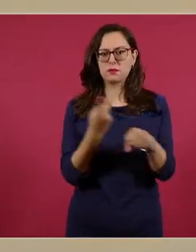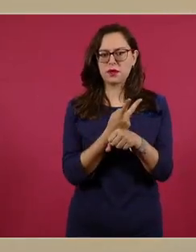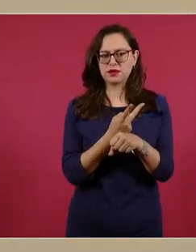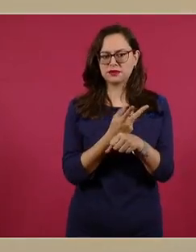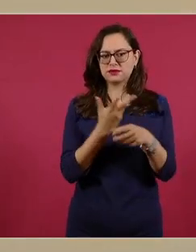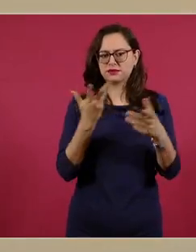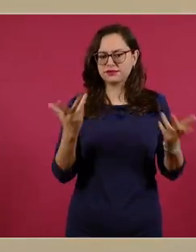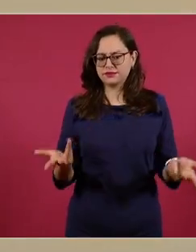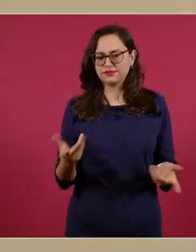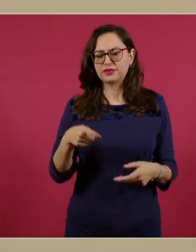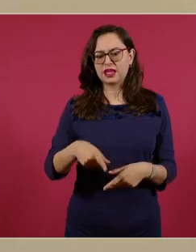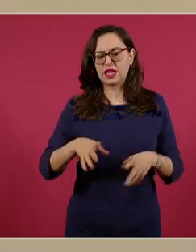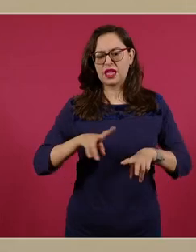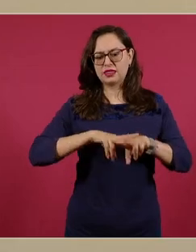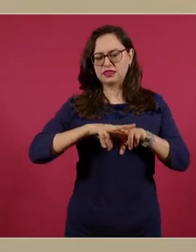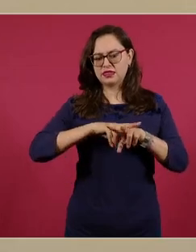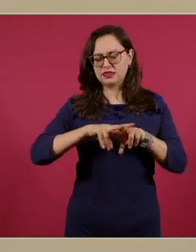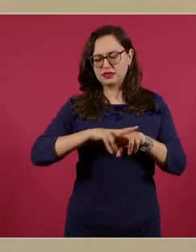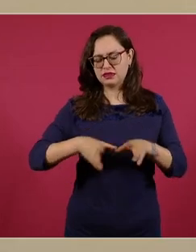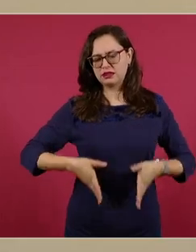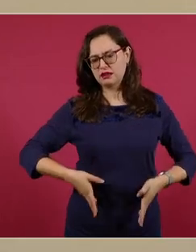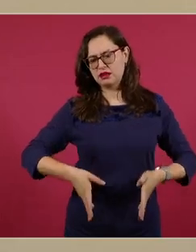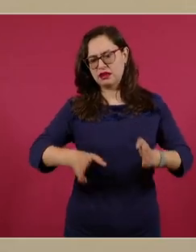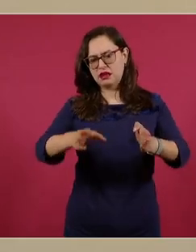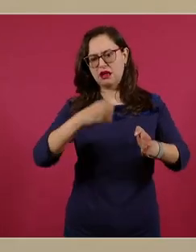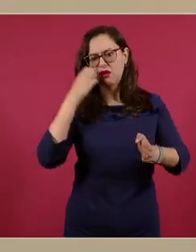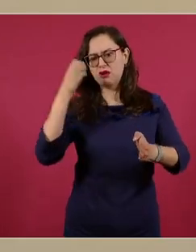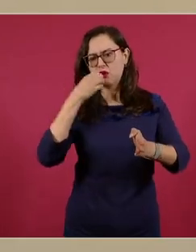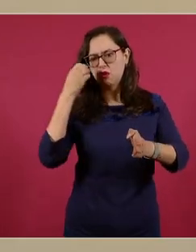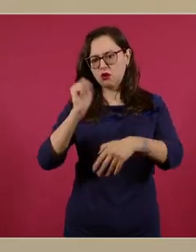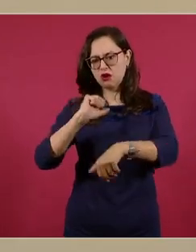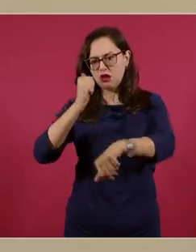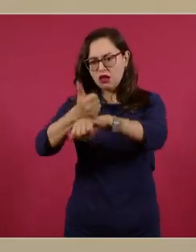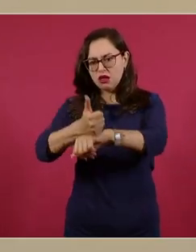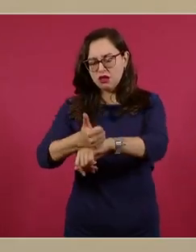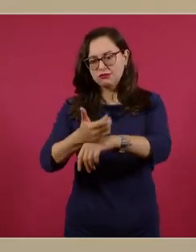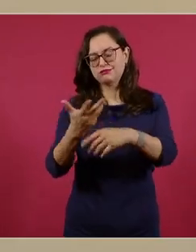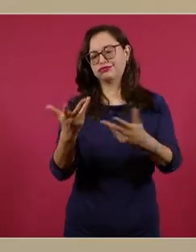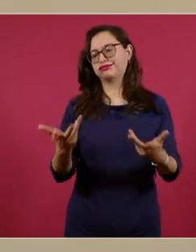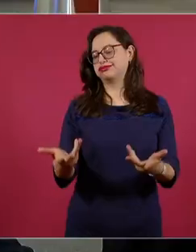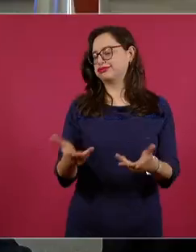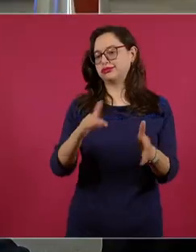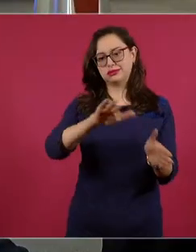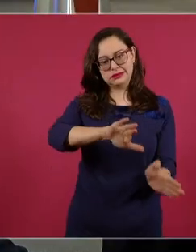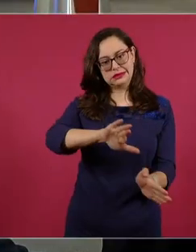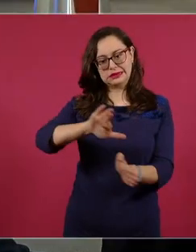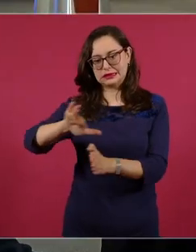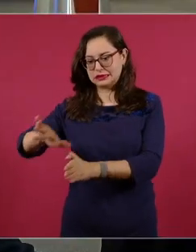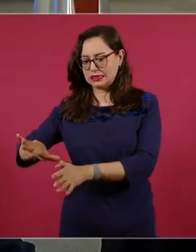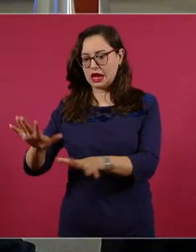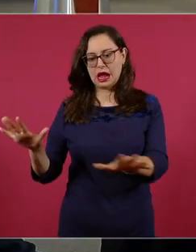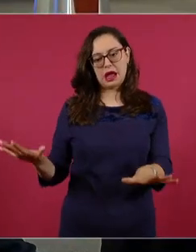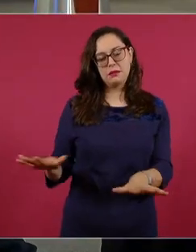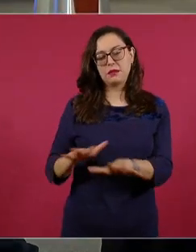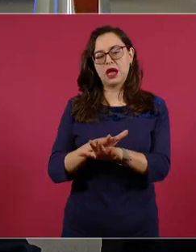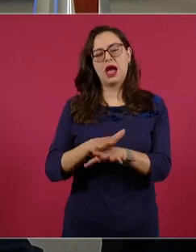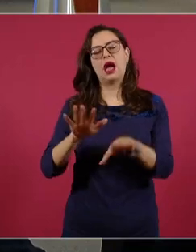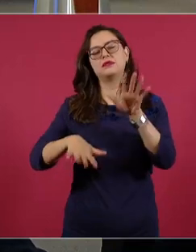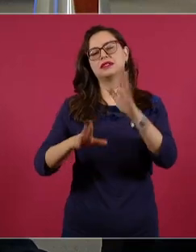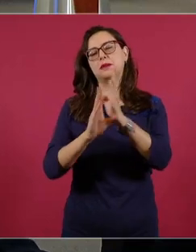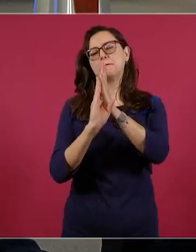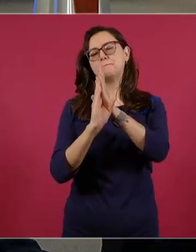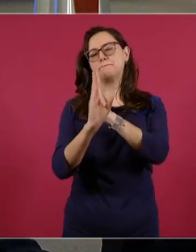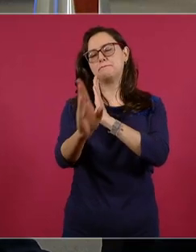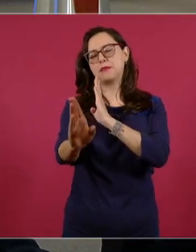de vía, entonces actualmente se están, no creen que es toda la escuela, sino se mueven bardas, en uno que